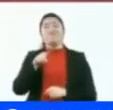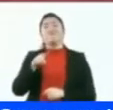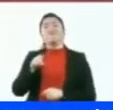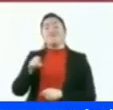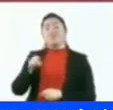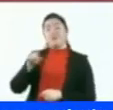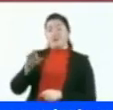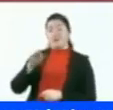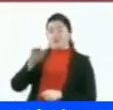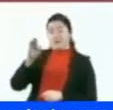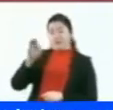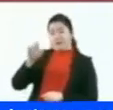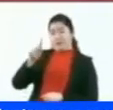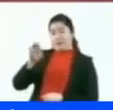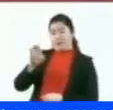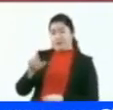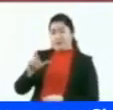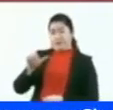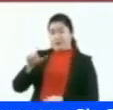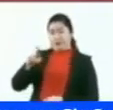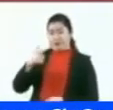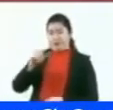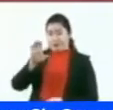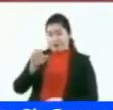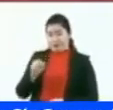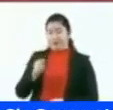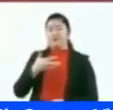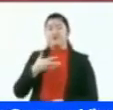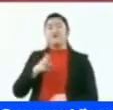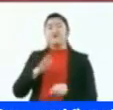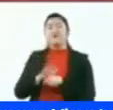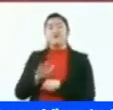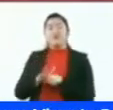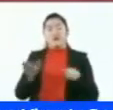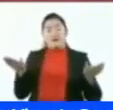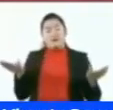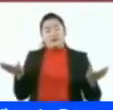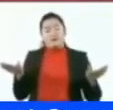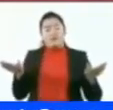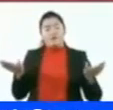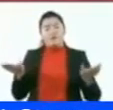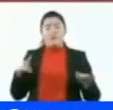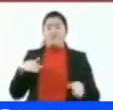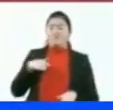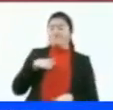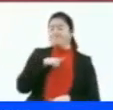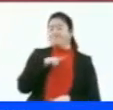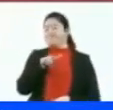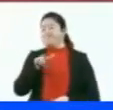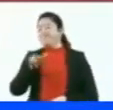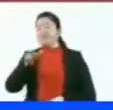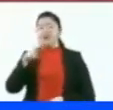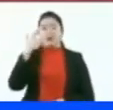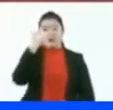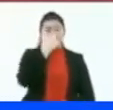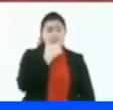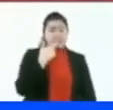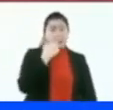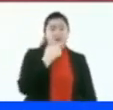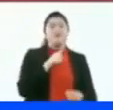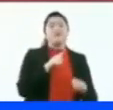Ángeles. Pues tiene que haber una modulación de los distintos vuelos que lleguen a la ciudad, al Felipe Ángeles y al